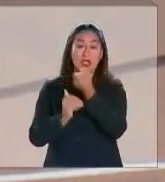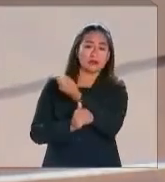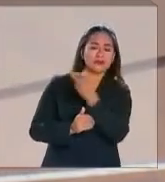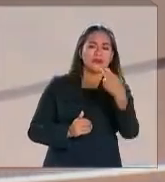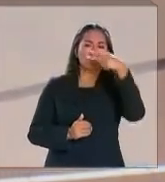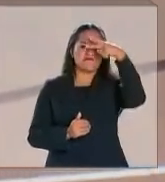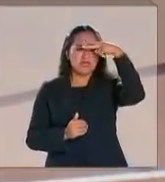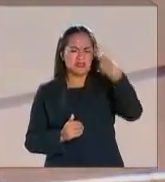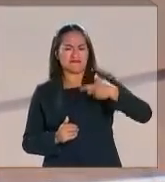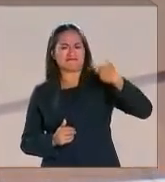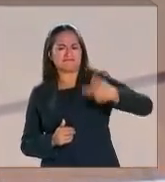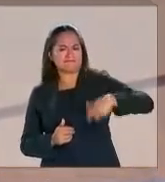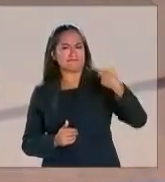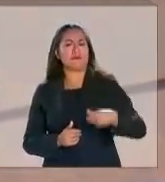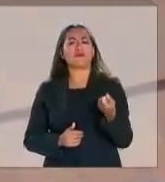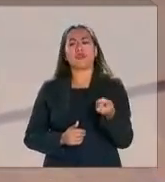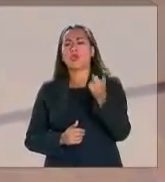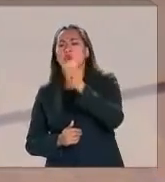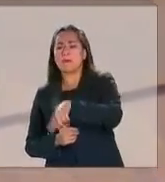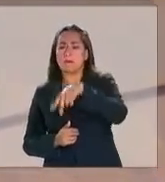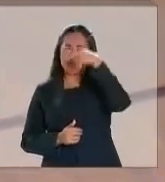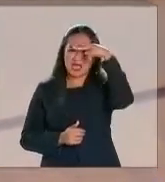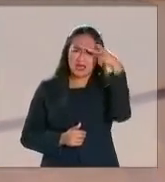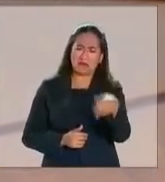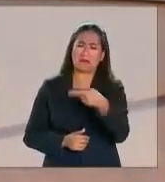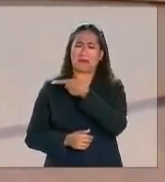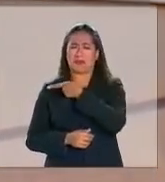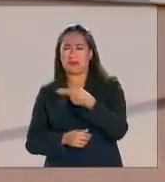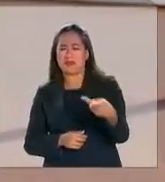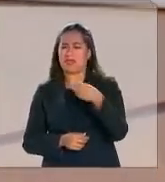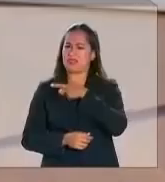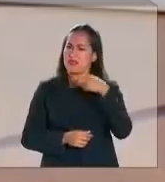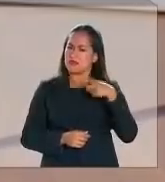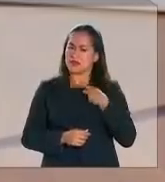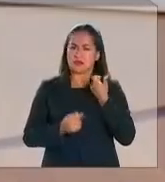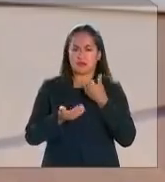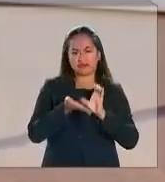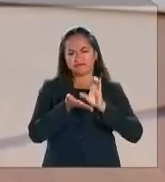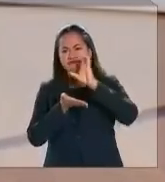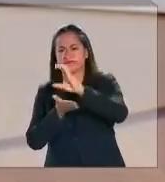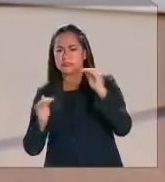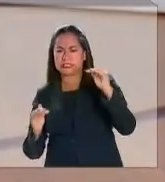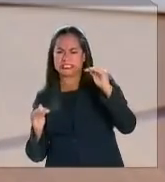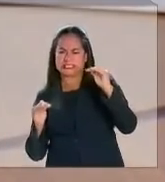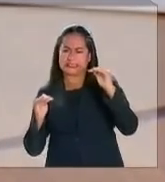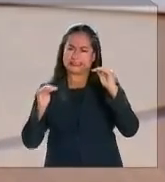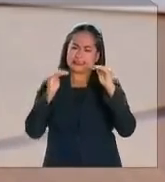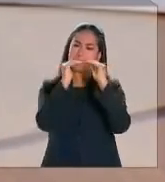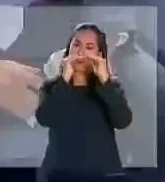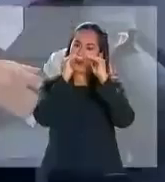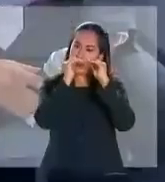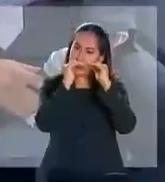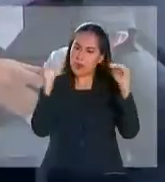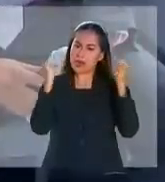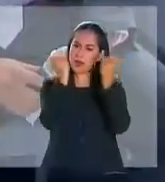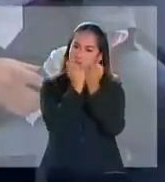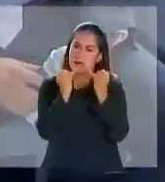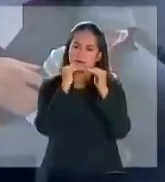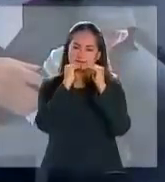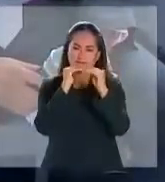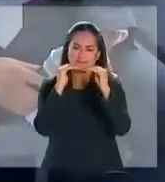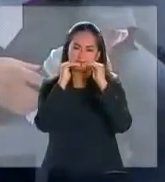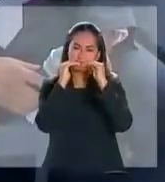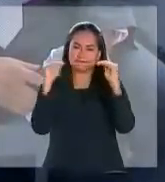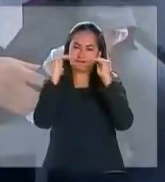los mexicanos que no tienen nada y tenemos que lograr que el comercio y la inversión nos ayuden a cerrar esas brechas para eso sirve el